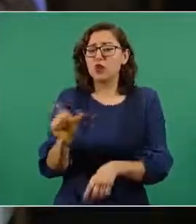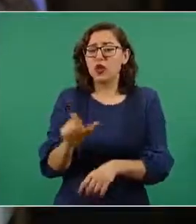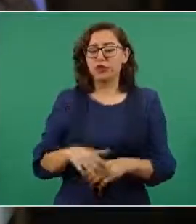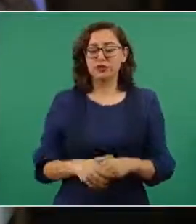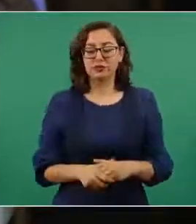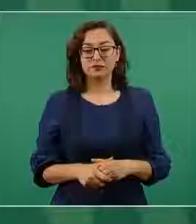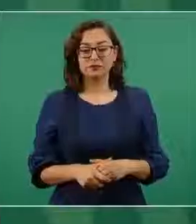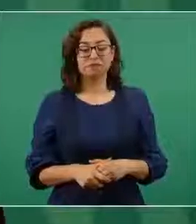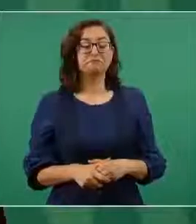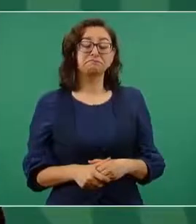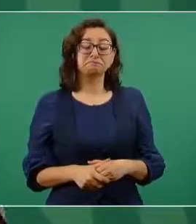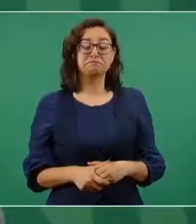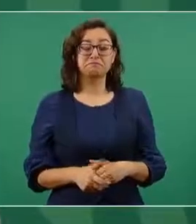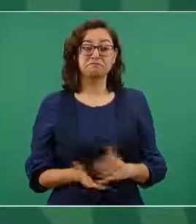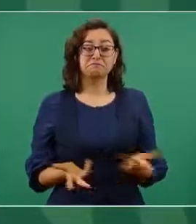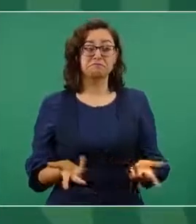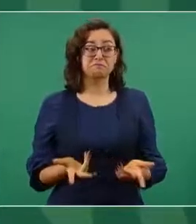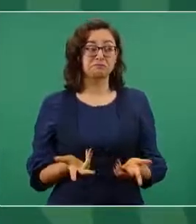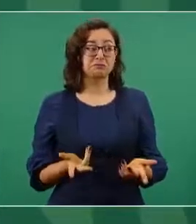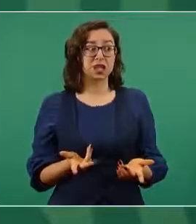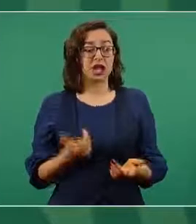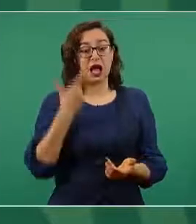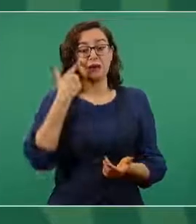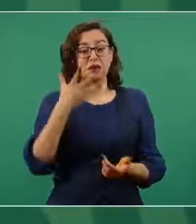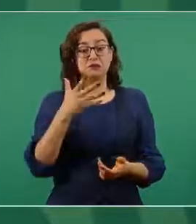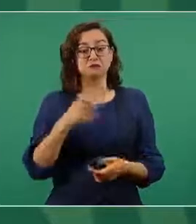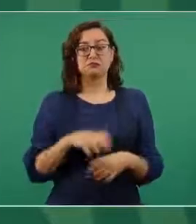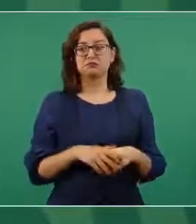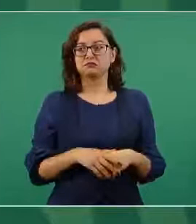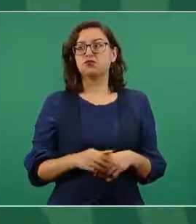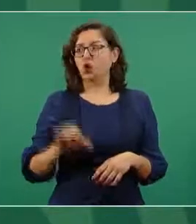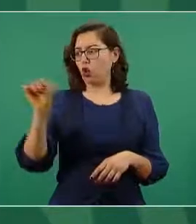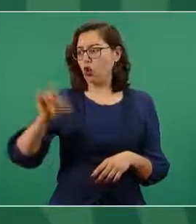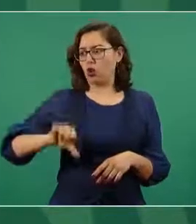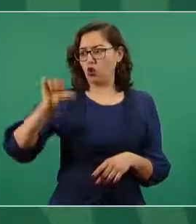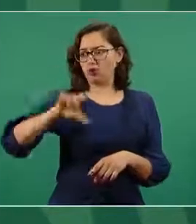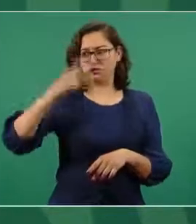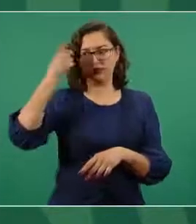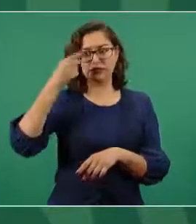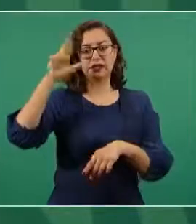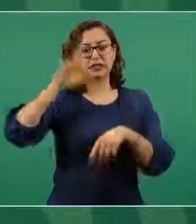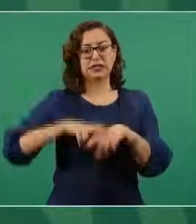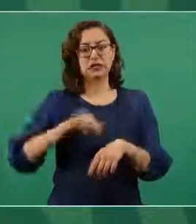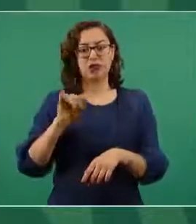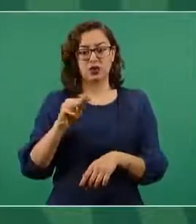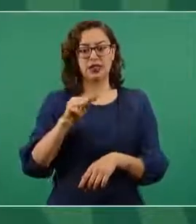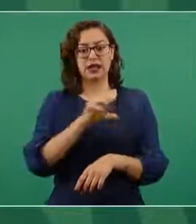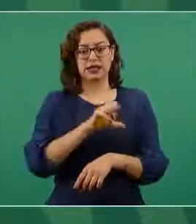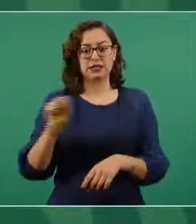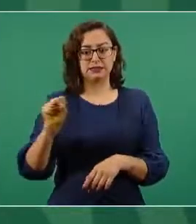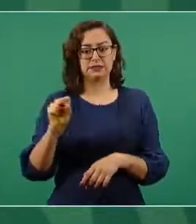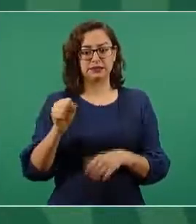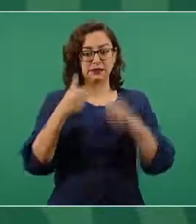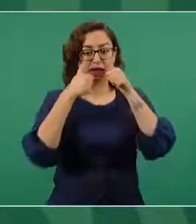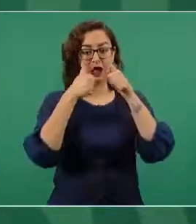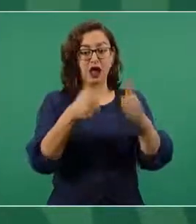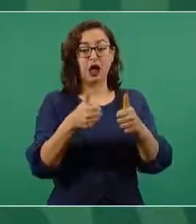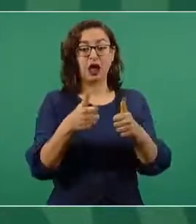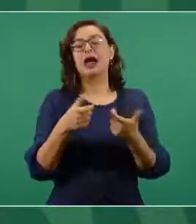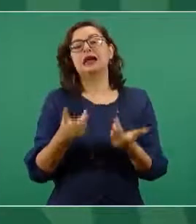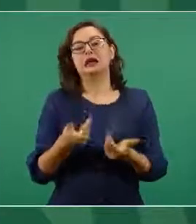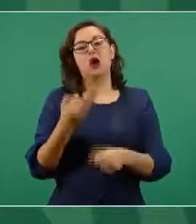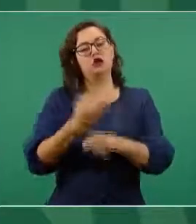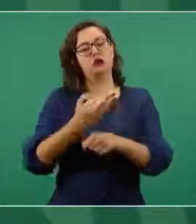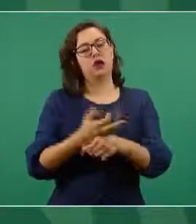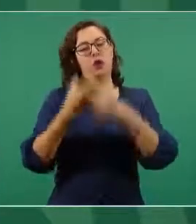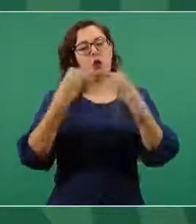atienda, si es posible, hoy mismo el director del Seguro Social, aunque va a estar en el aeropuerto recibiendo